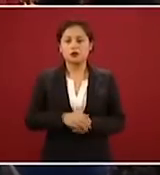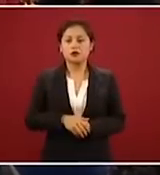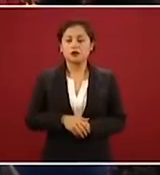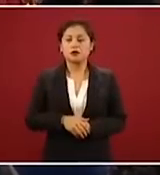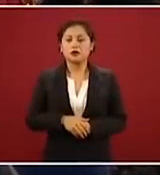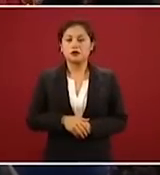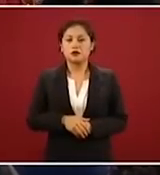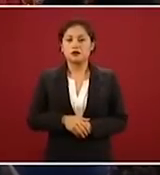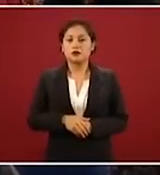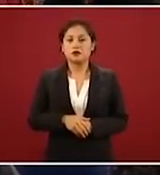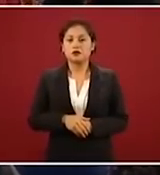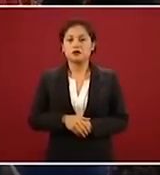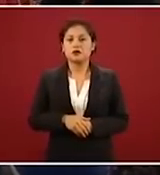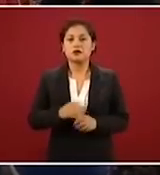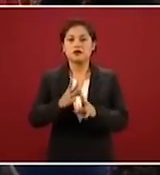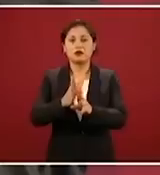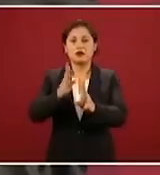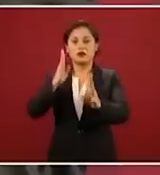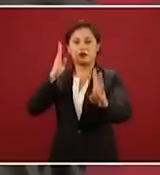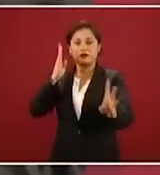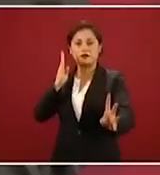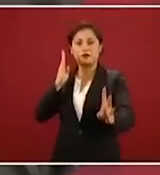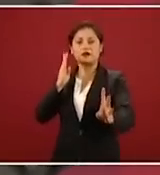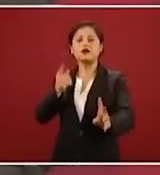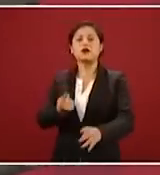alguien estornudaba y…